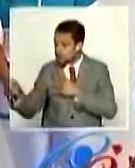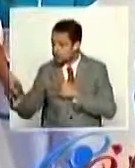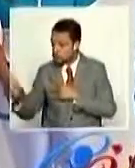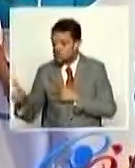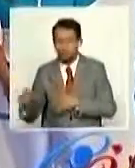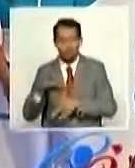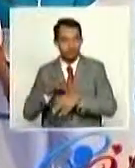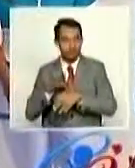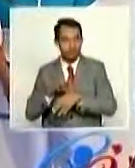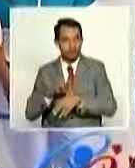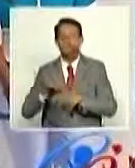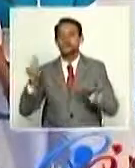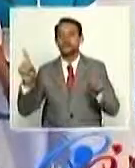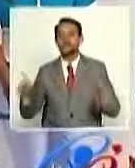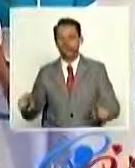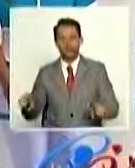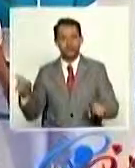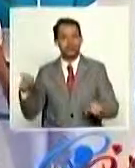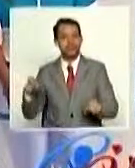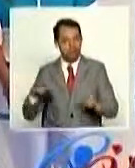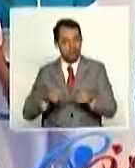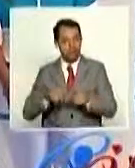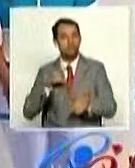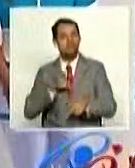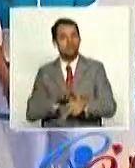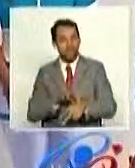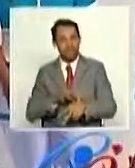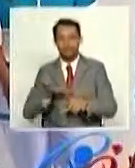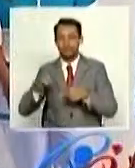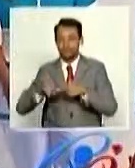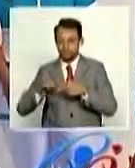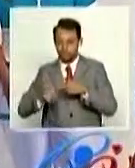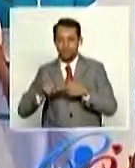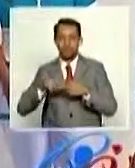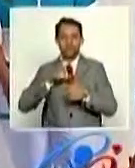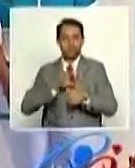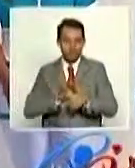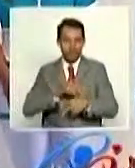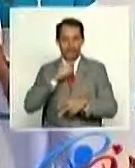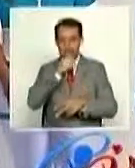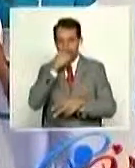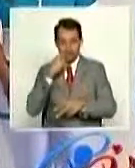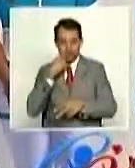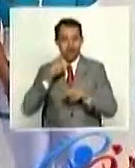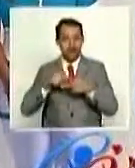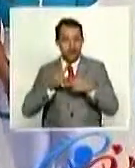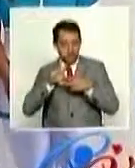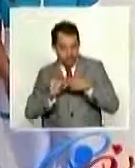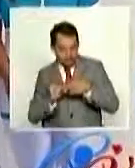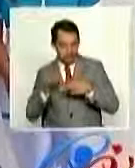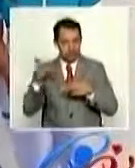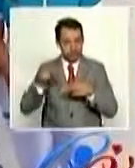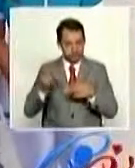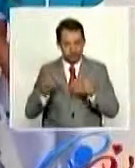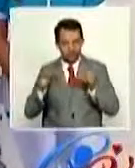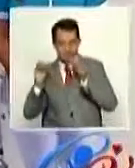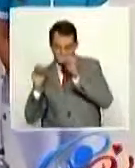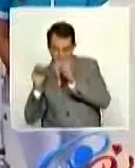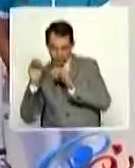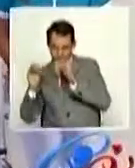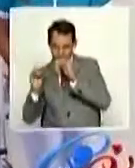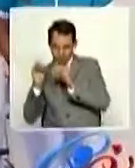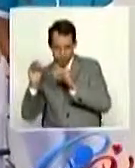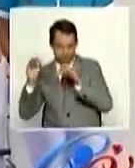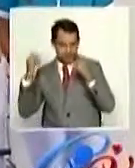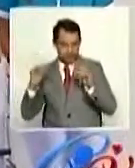no le tratamos la boca también, porque uno sabe que de dónde pueden prevenir muchas cosas. Entonces ustedes vieron